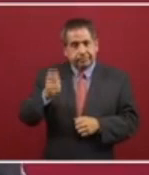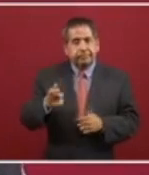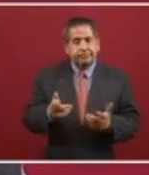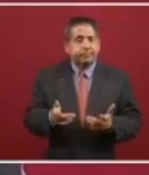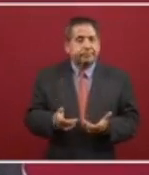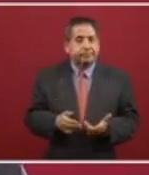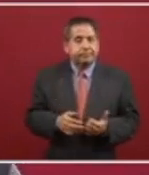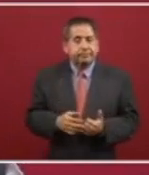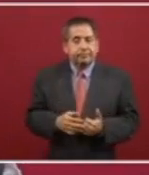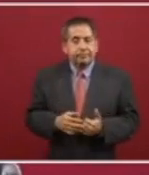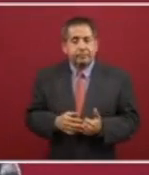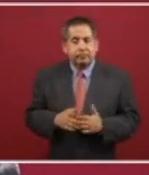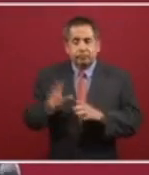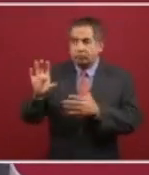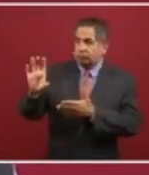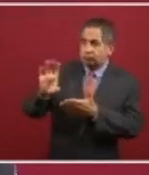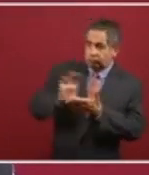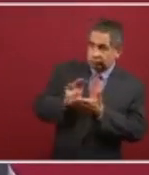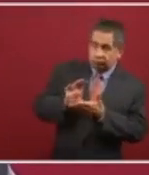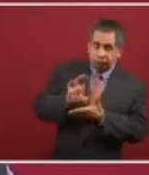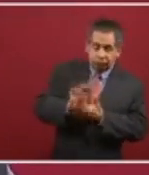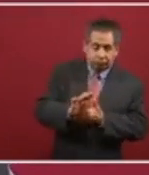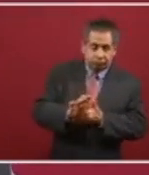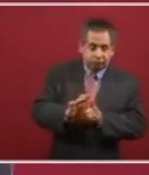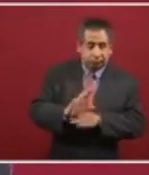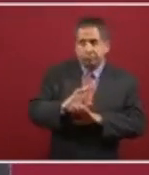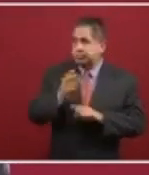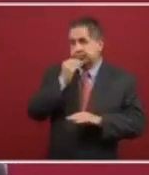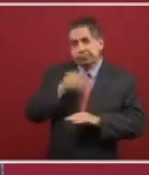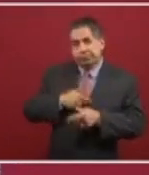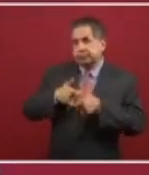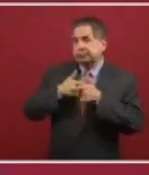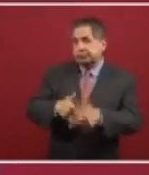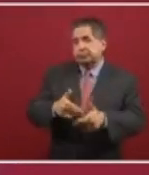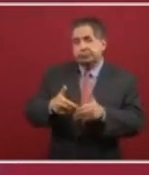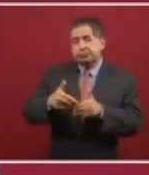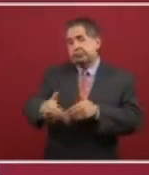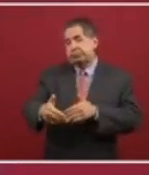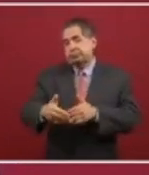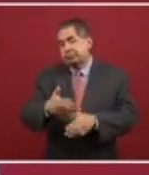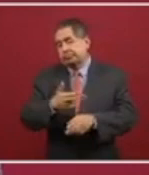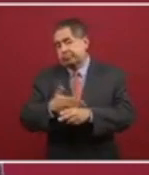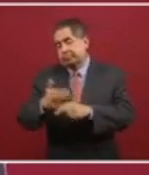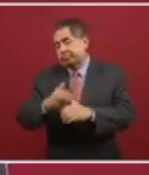de que ya no se pudiese dar marcha atrás.